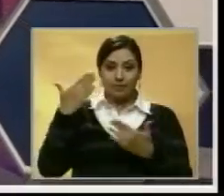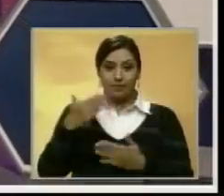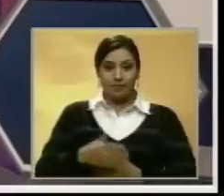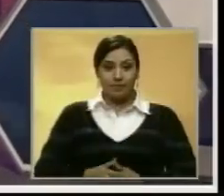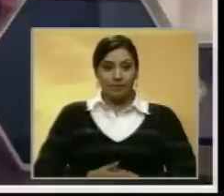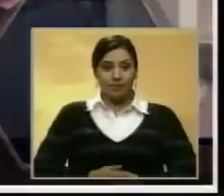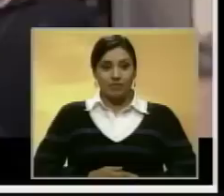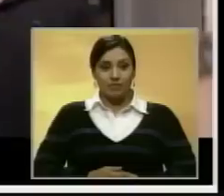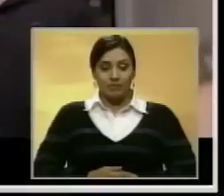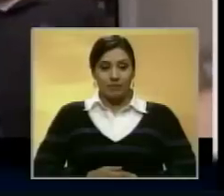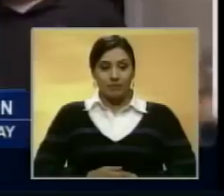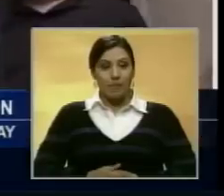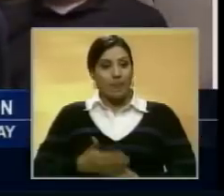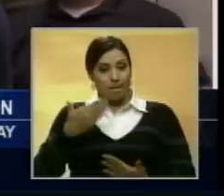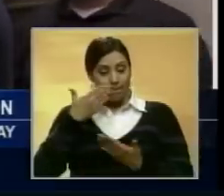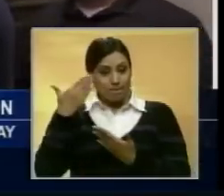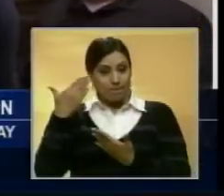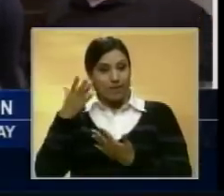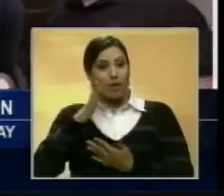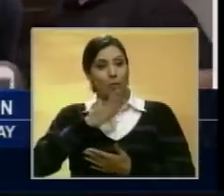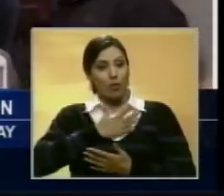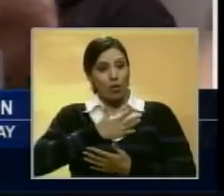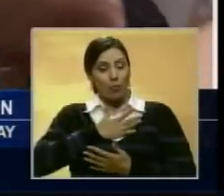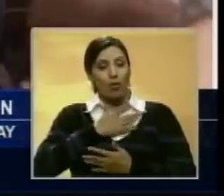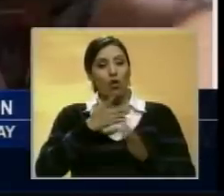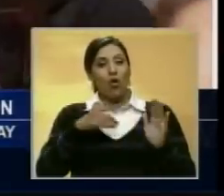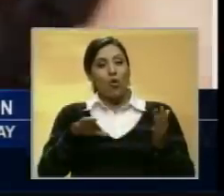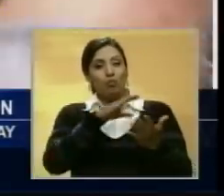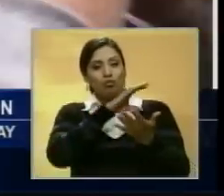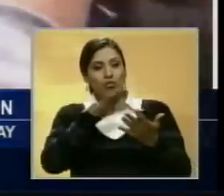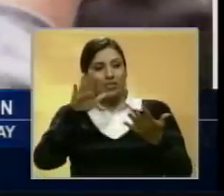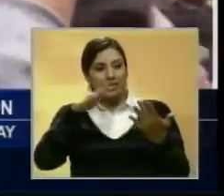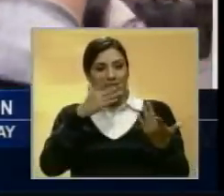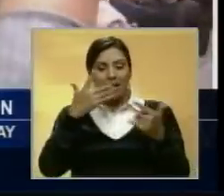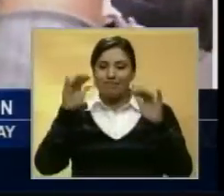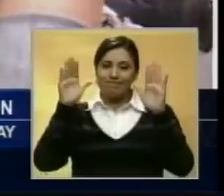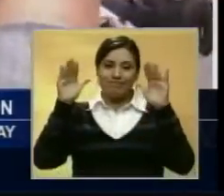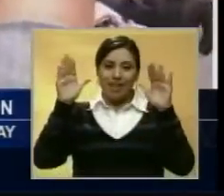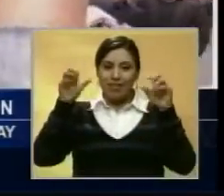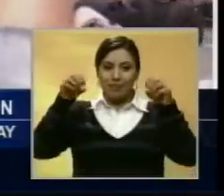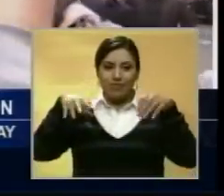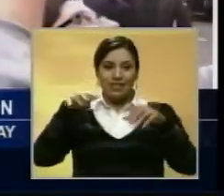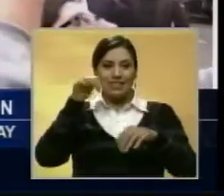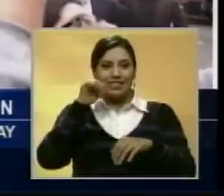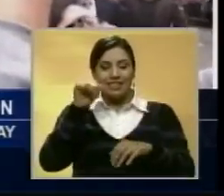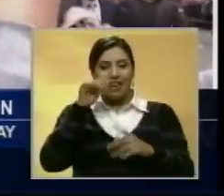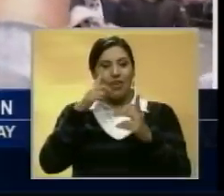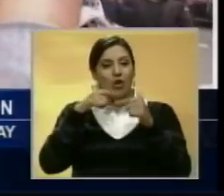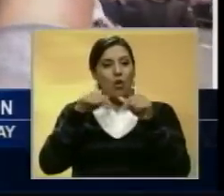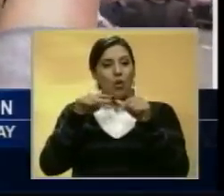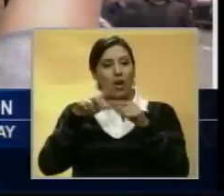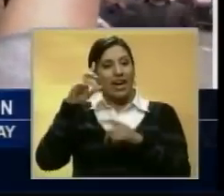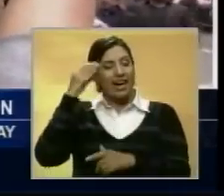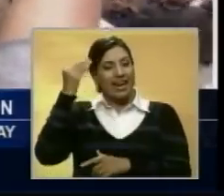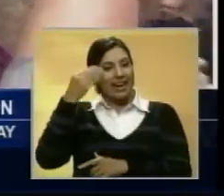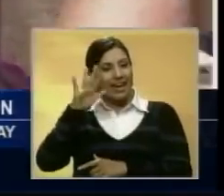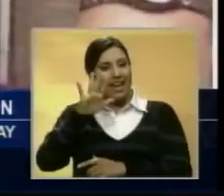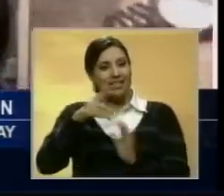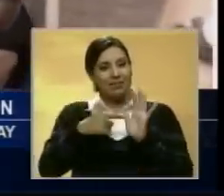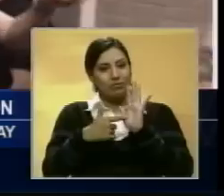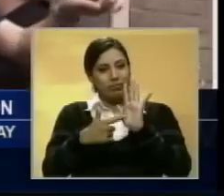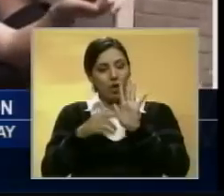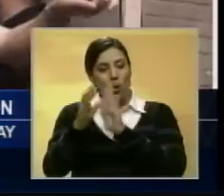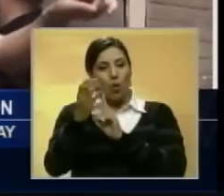Hamilton. El creador y protagonista del musical de Broadway dijo adiós el sábado a la pieza, que es considerada un